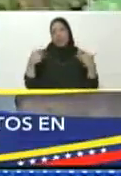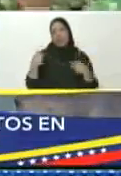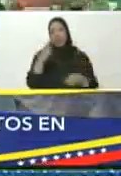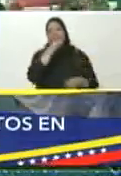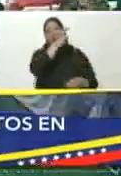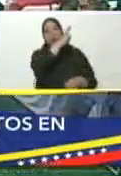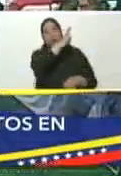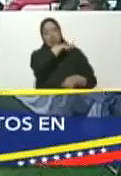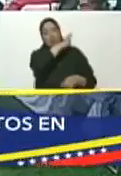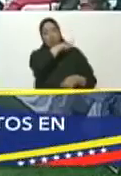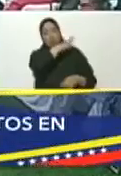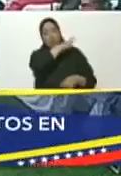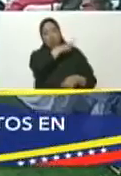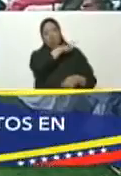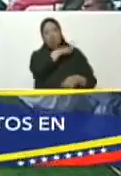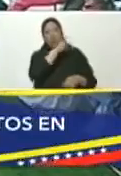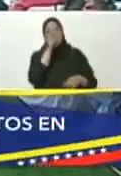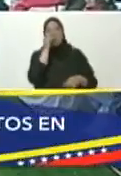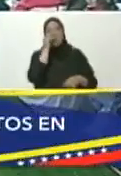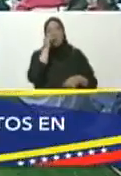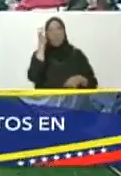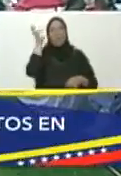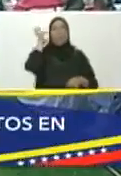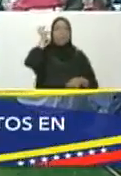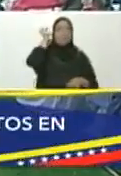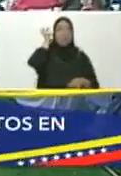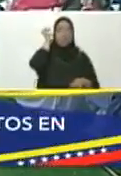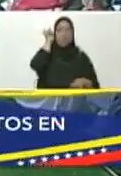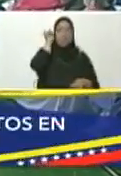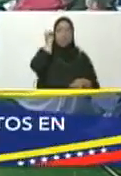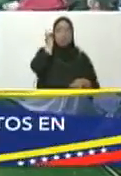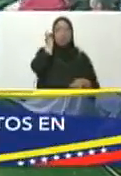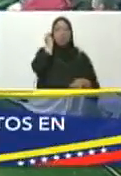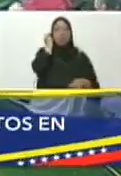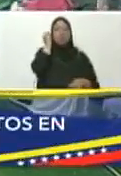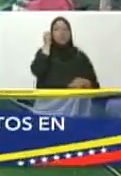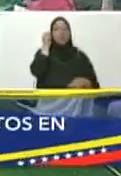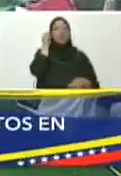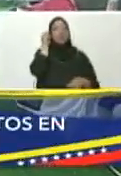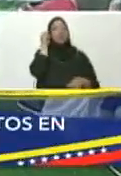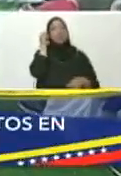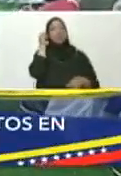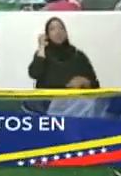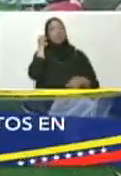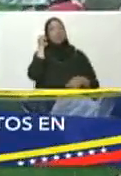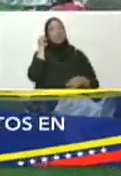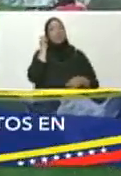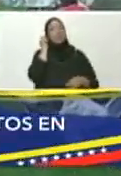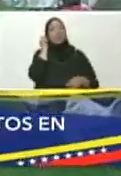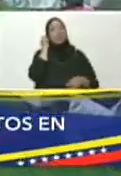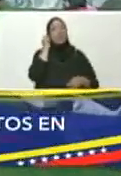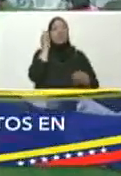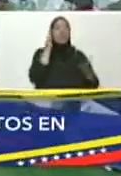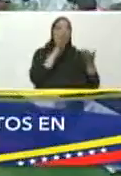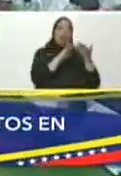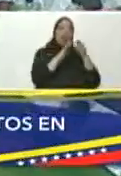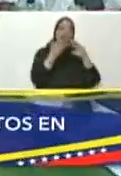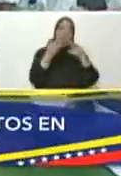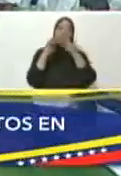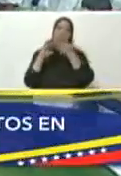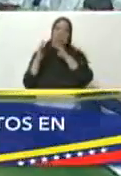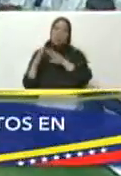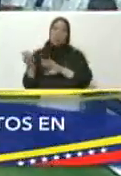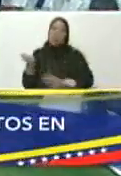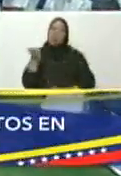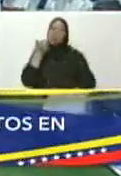y jefas de comunidad de Valencia, ¿verdad? Estos son de Valencia,